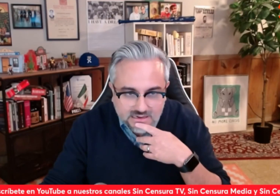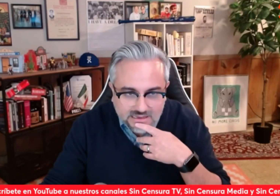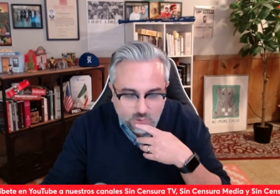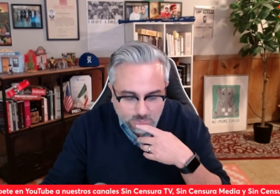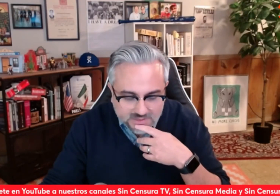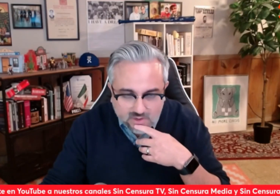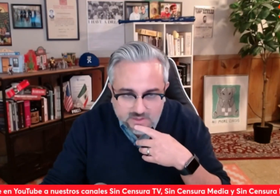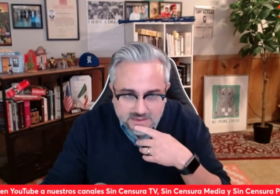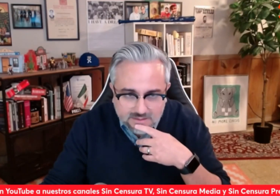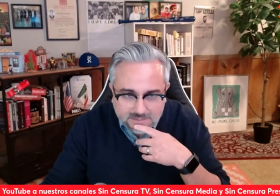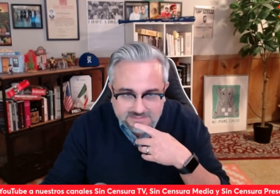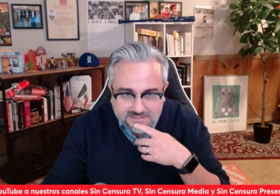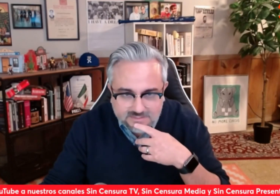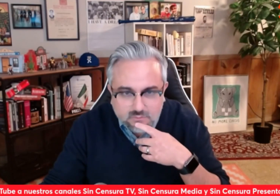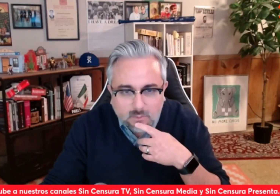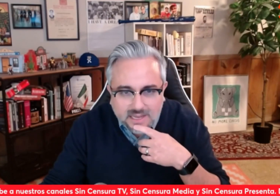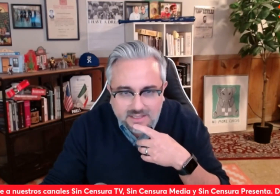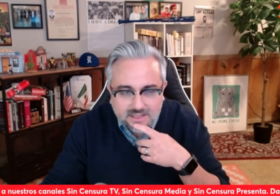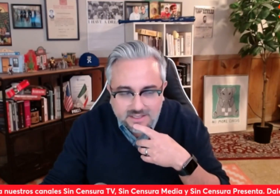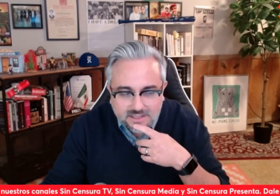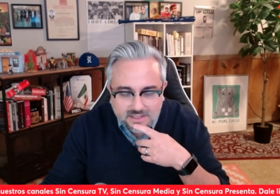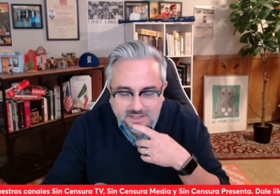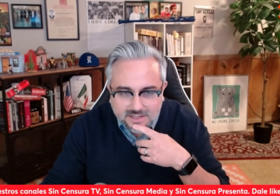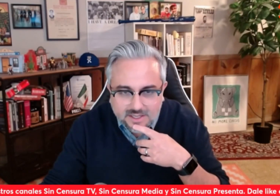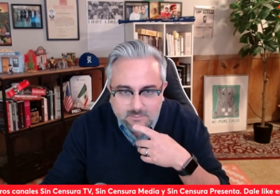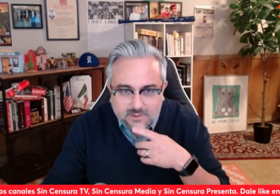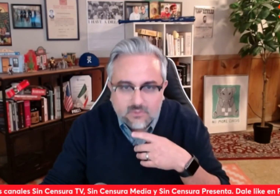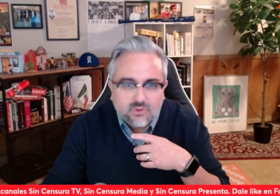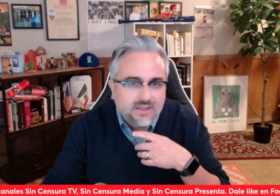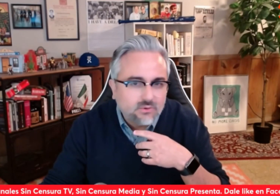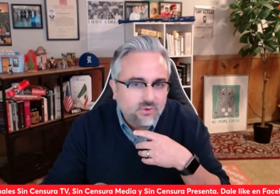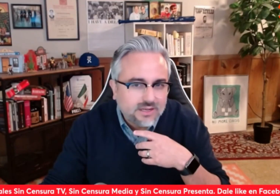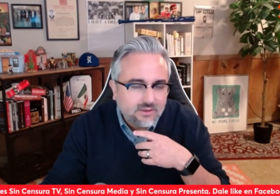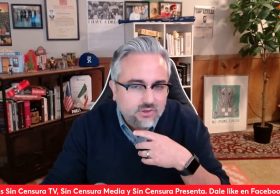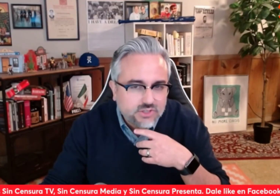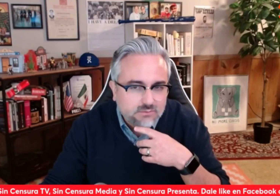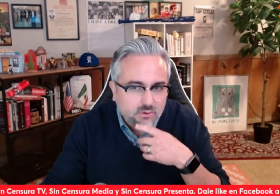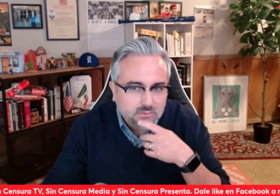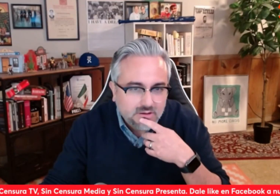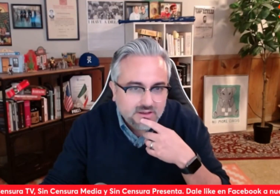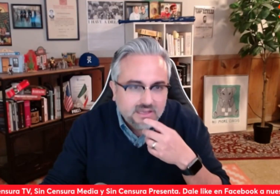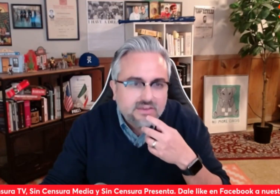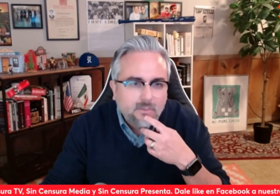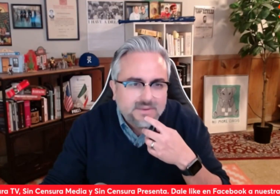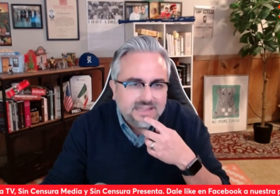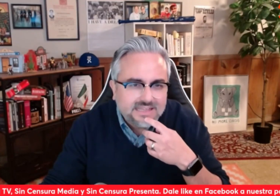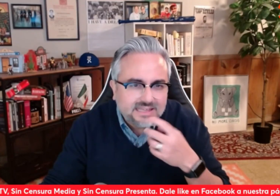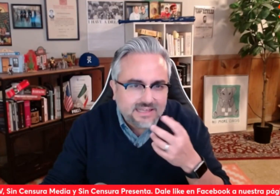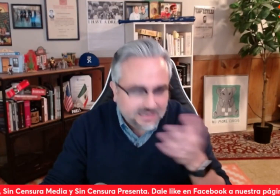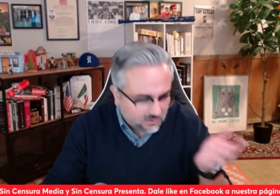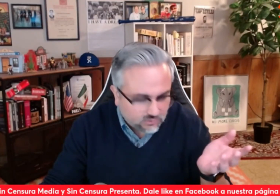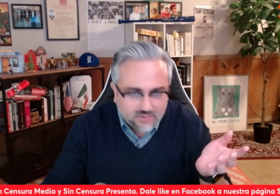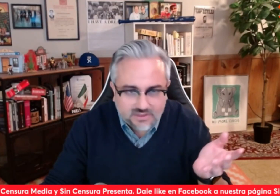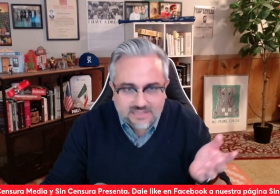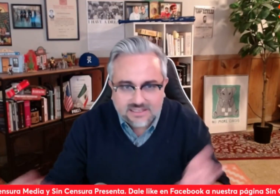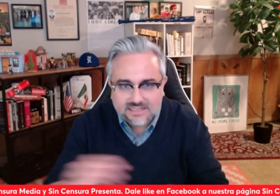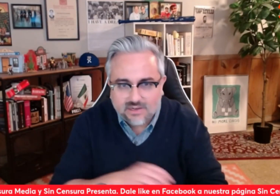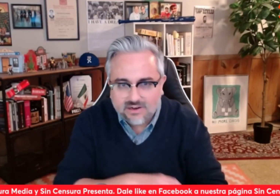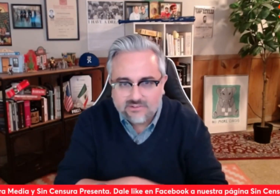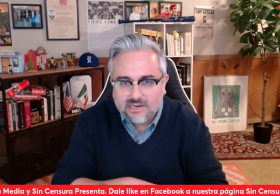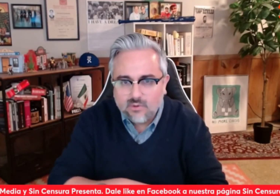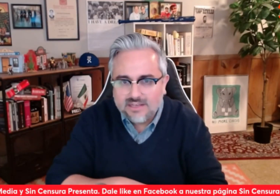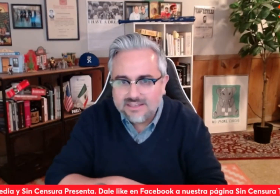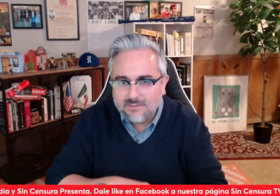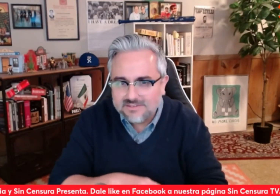Porque la compañera Olivia Vázquez de Infobae le preguntó a la doctora Claudia Sheinbaum qué opina de que el narcotraficante